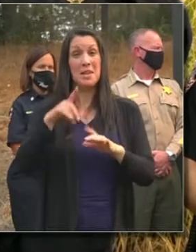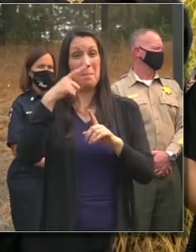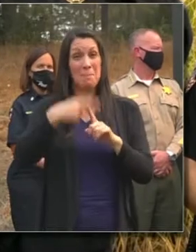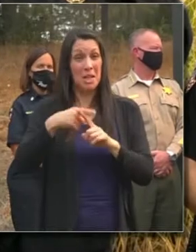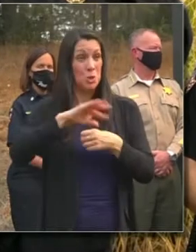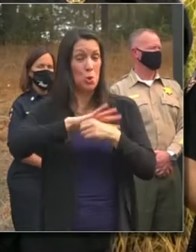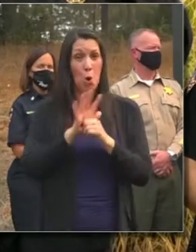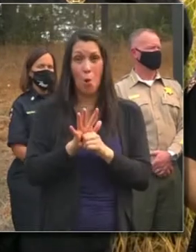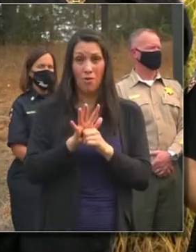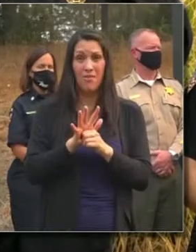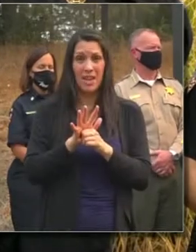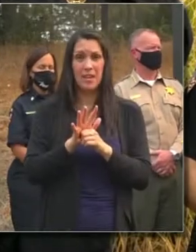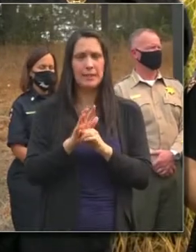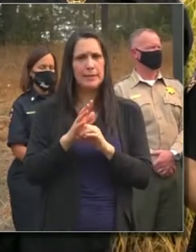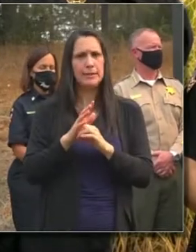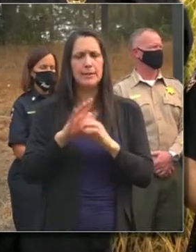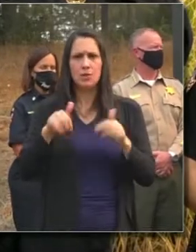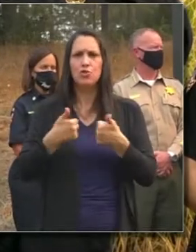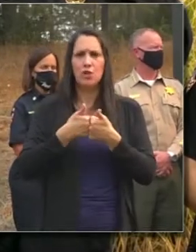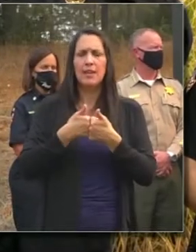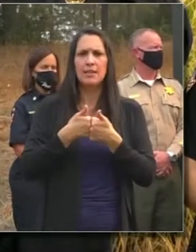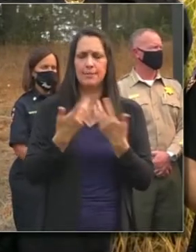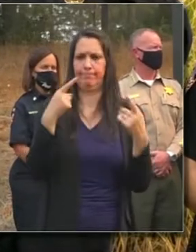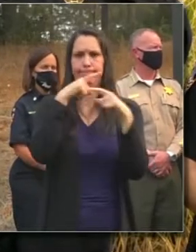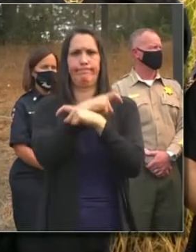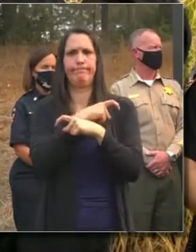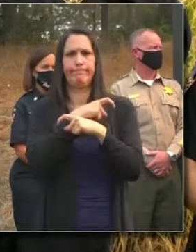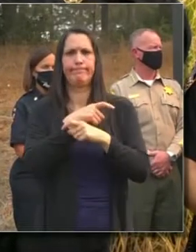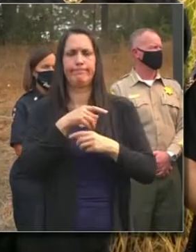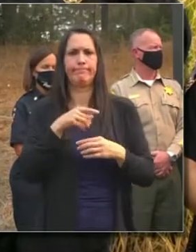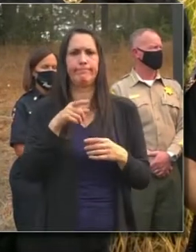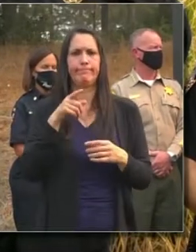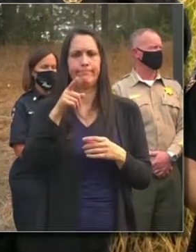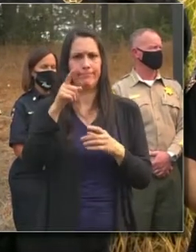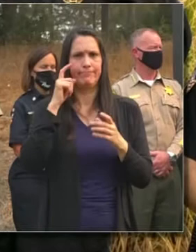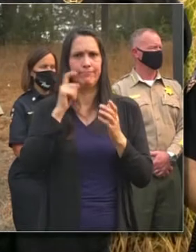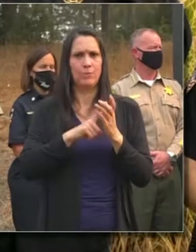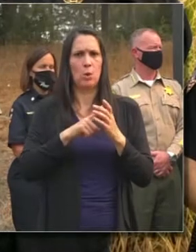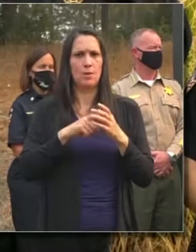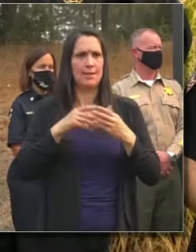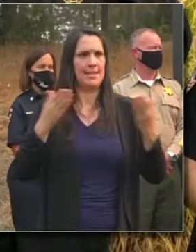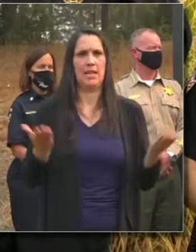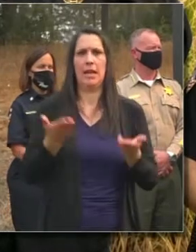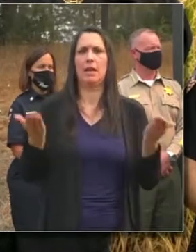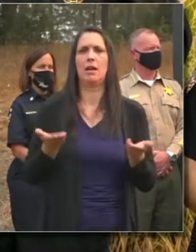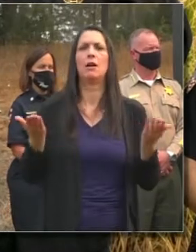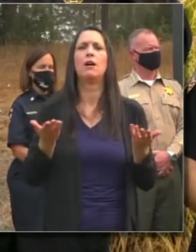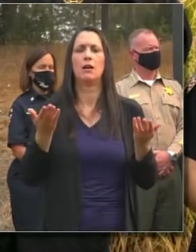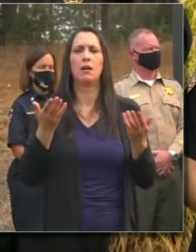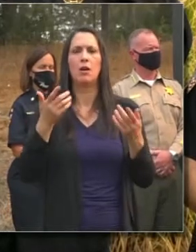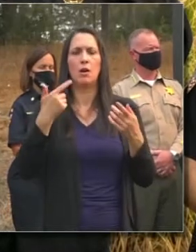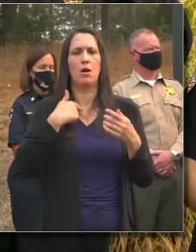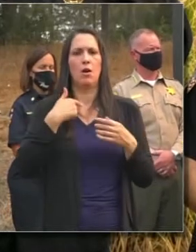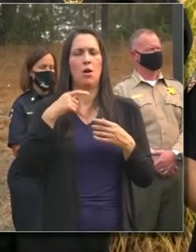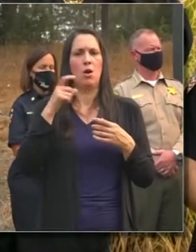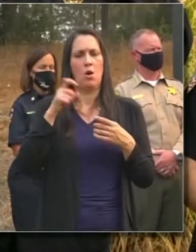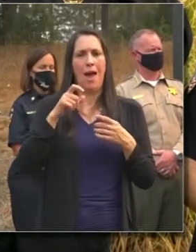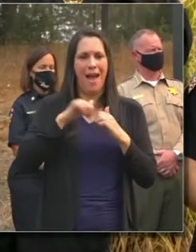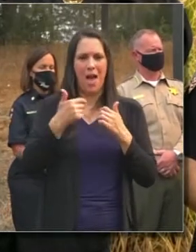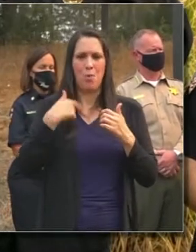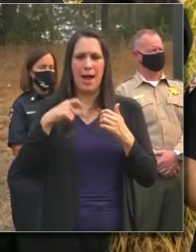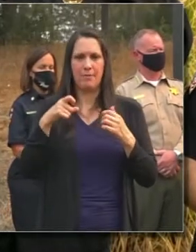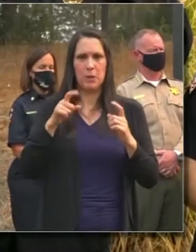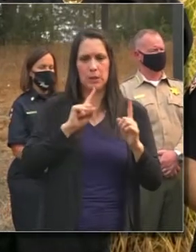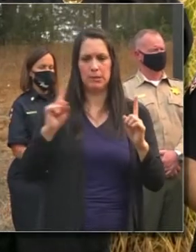en un ambiente de kobe ha creado más complejidades como pueden ver de esta base de comando cómo tenemos que